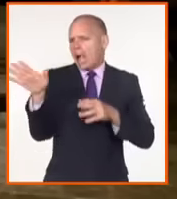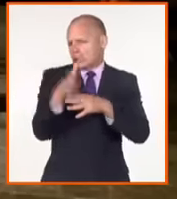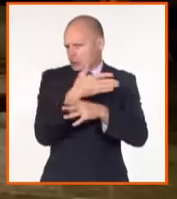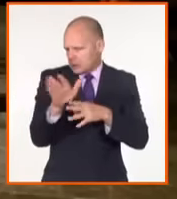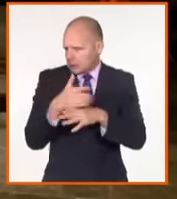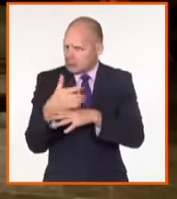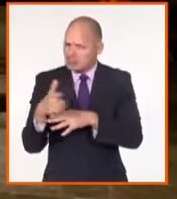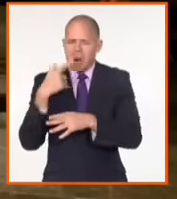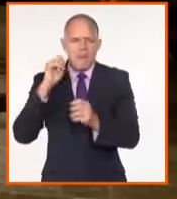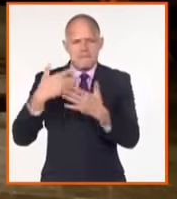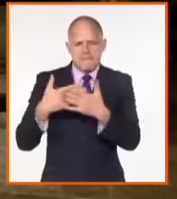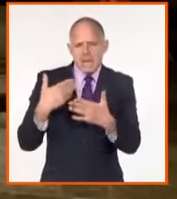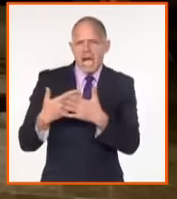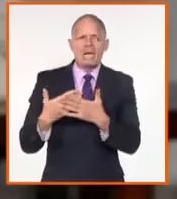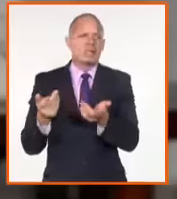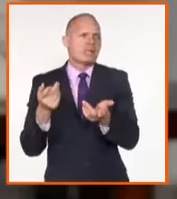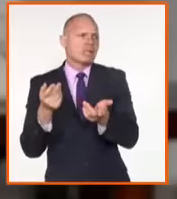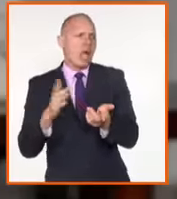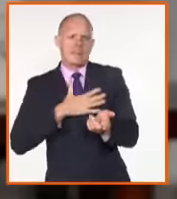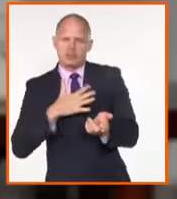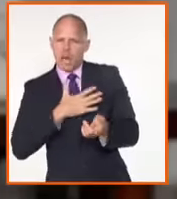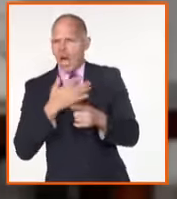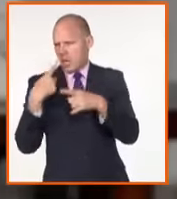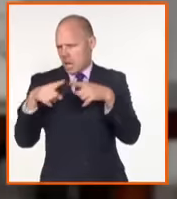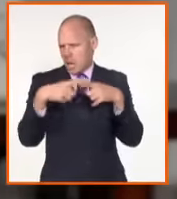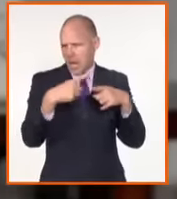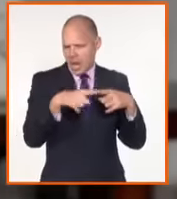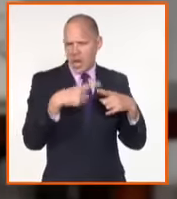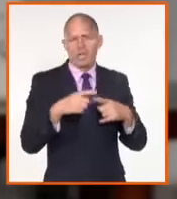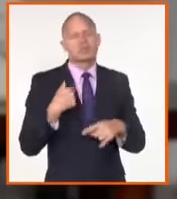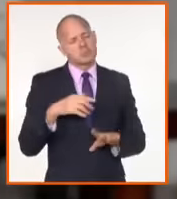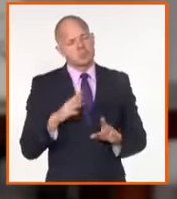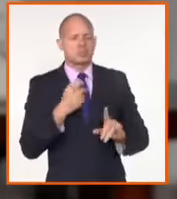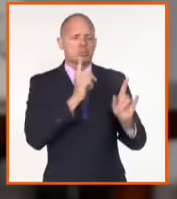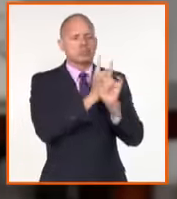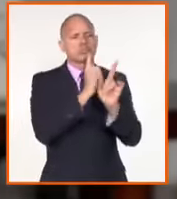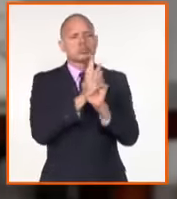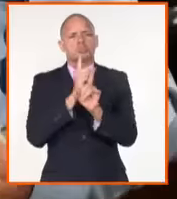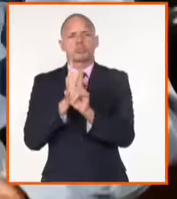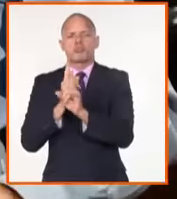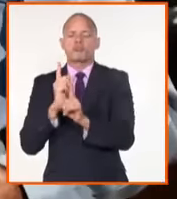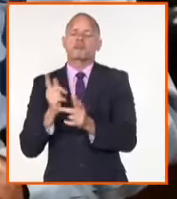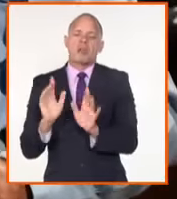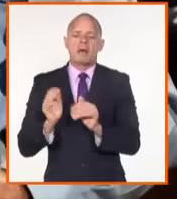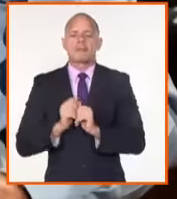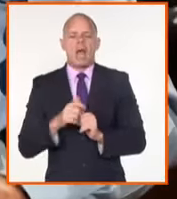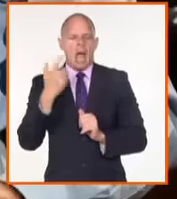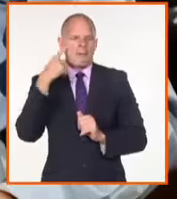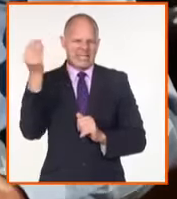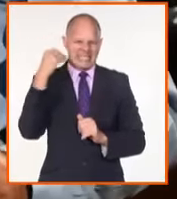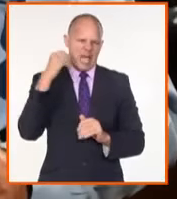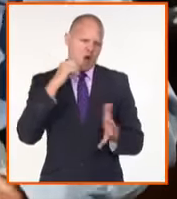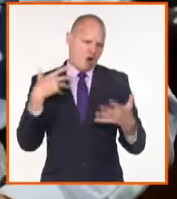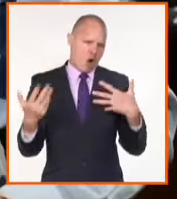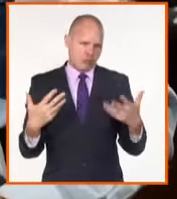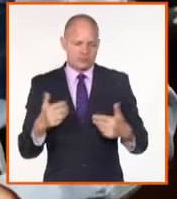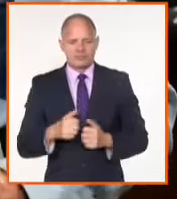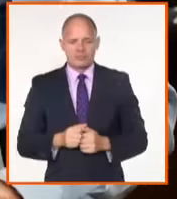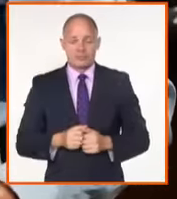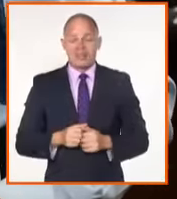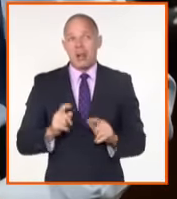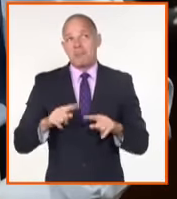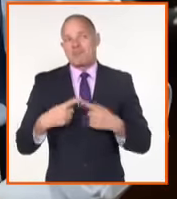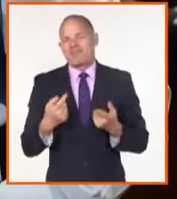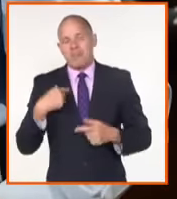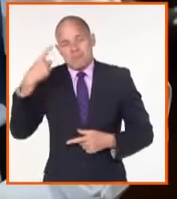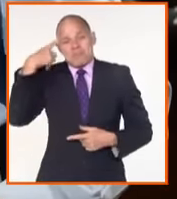Y entonces, porque nos propusimos que este año tenía que ser un año mejor. Y las provincias presentaron